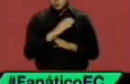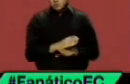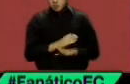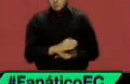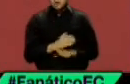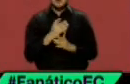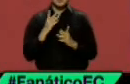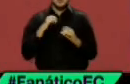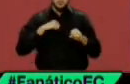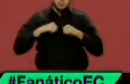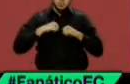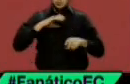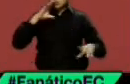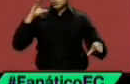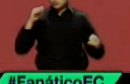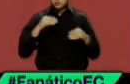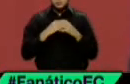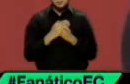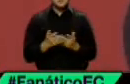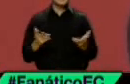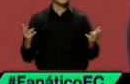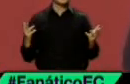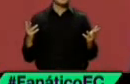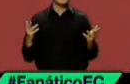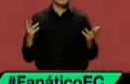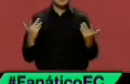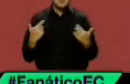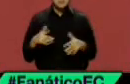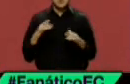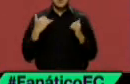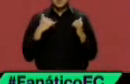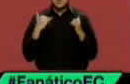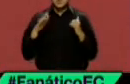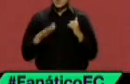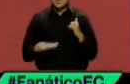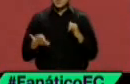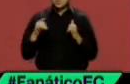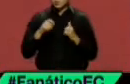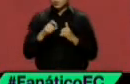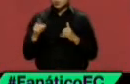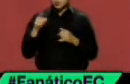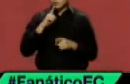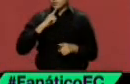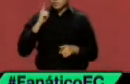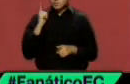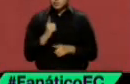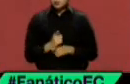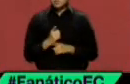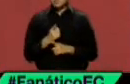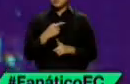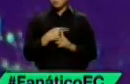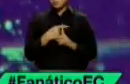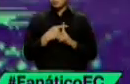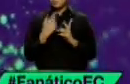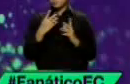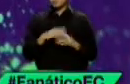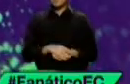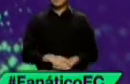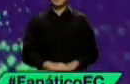saber gestionar todas las cosas que suceden en un partido y en un terreno de juego y hacerlo de la mejor manera.